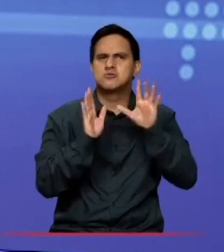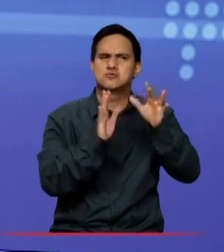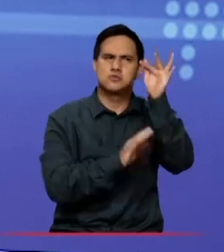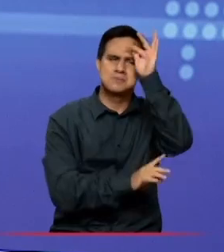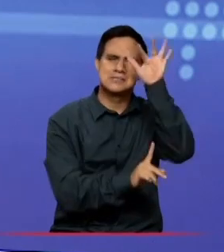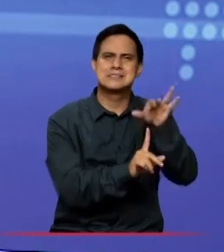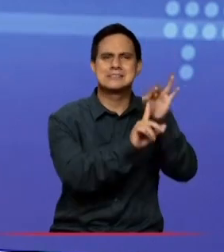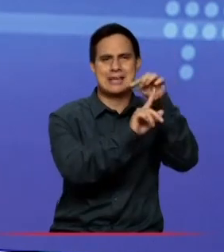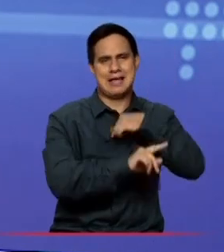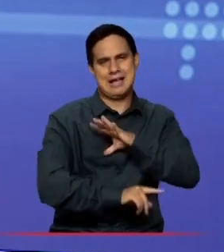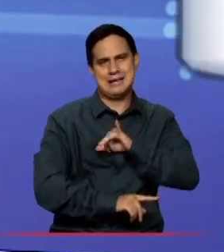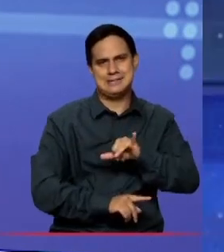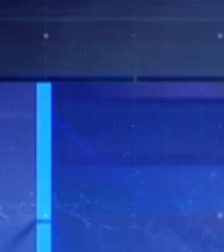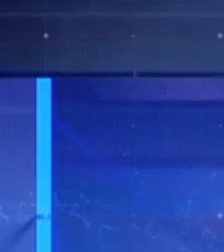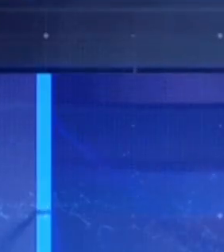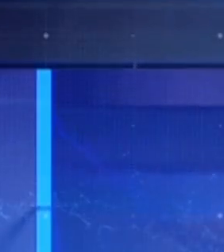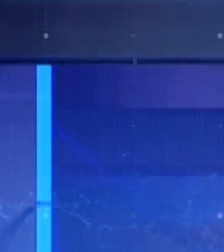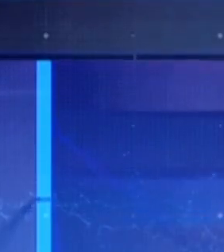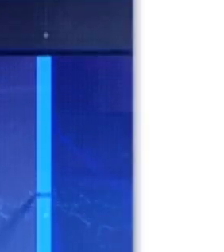en